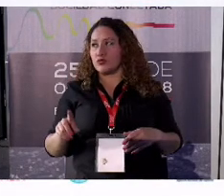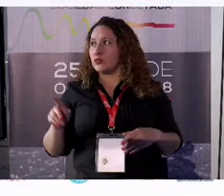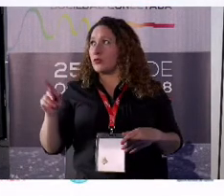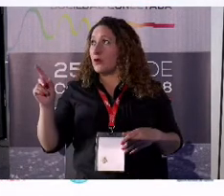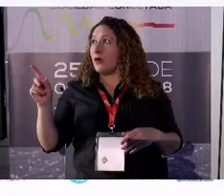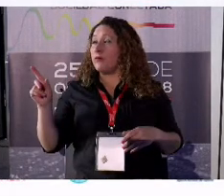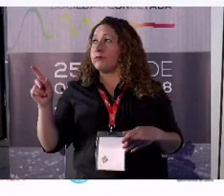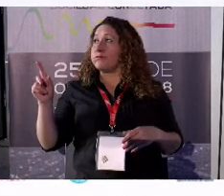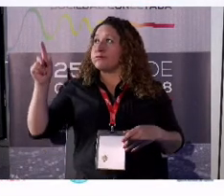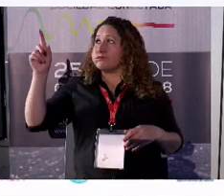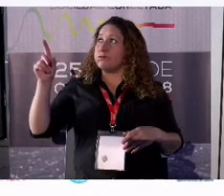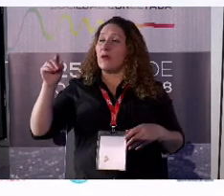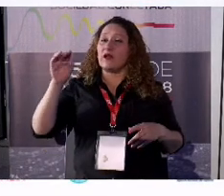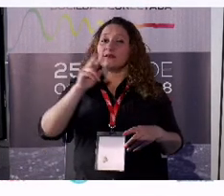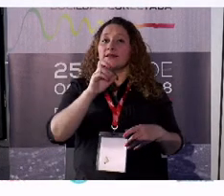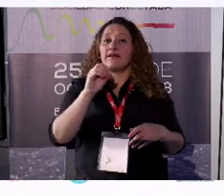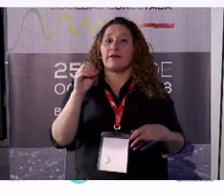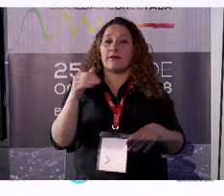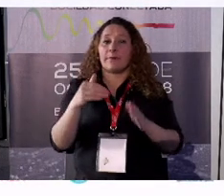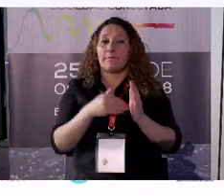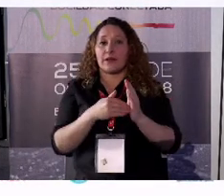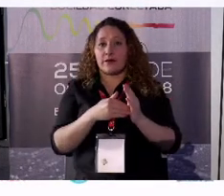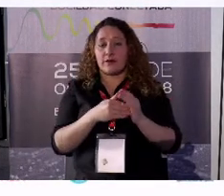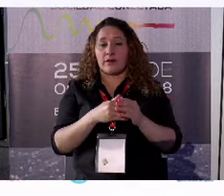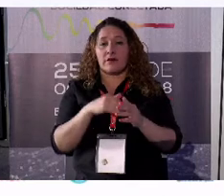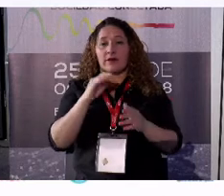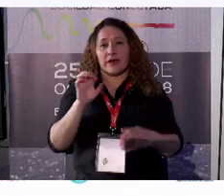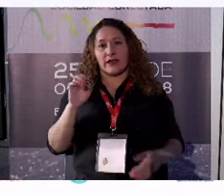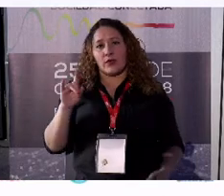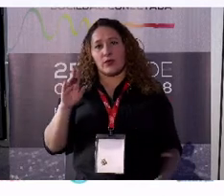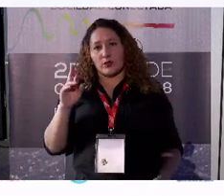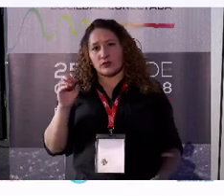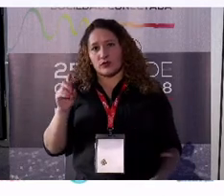los bloques a 70.000 euros. Y